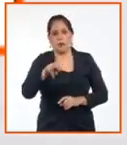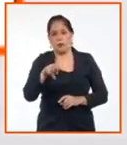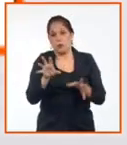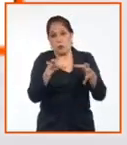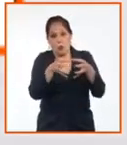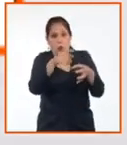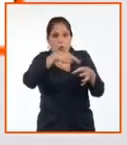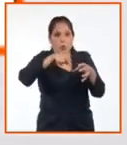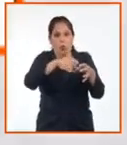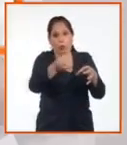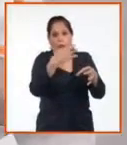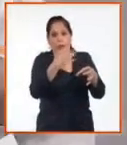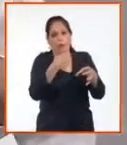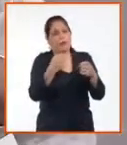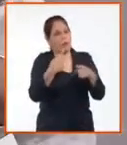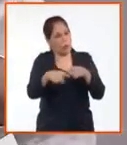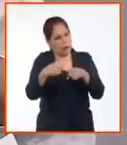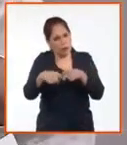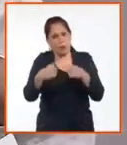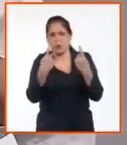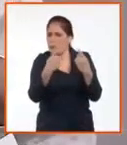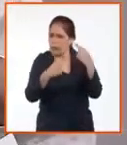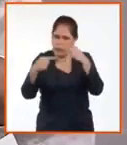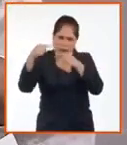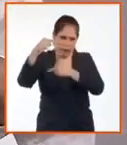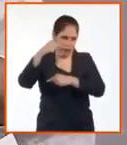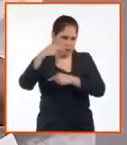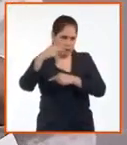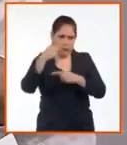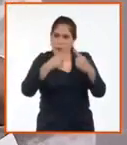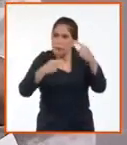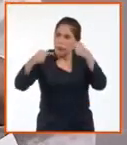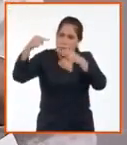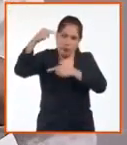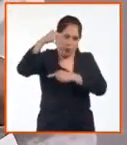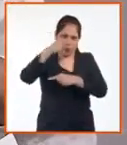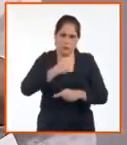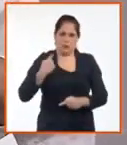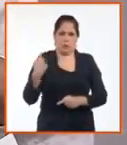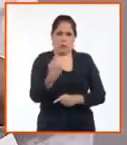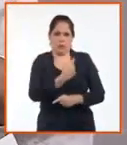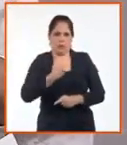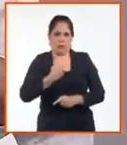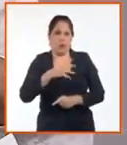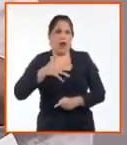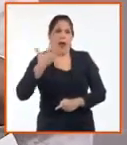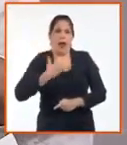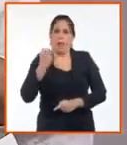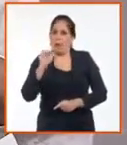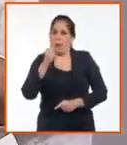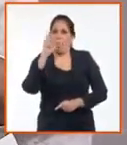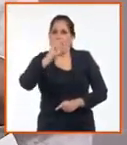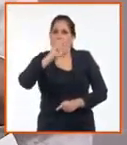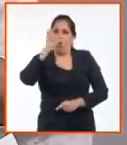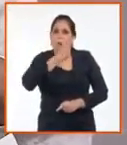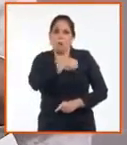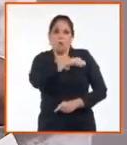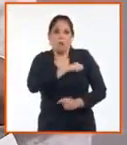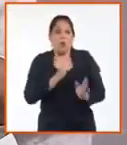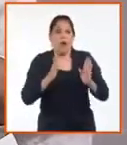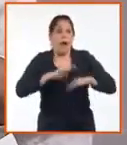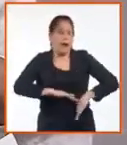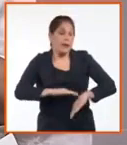grupo de productos que tienen prioridad de la prioridad como decimos nosotros y que sin embargo hay que decirle a la población que es lo que han estado